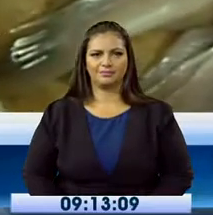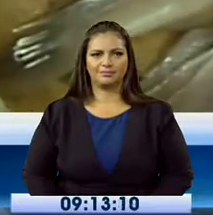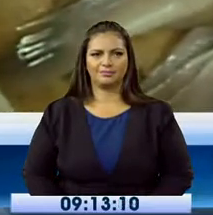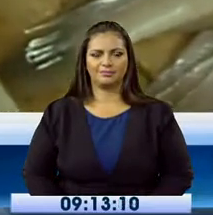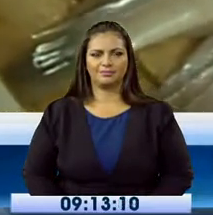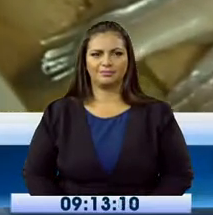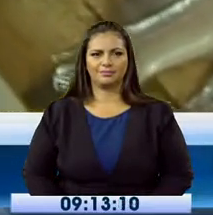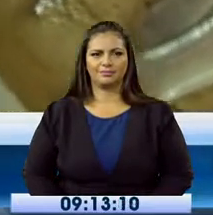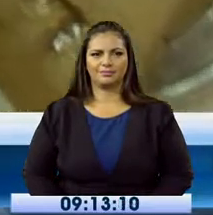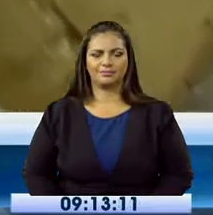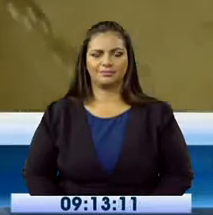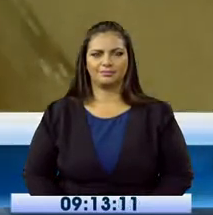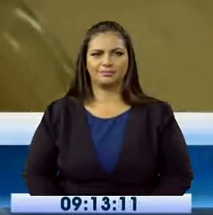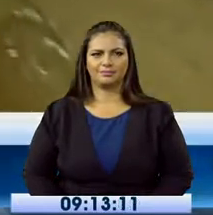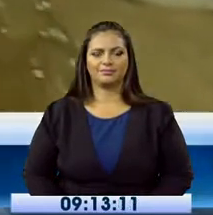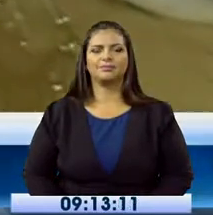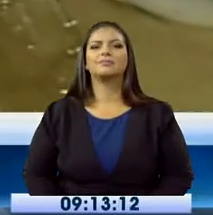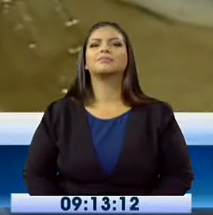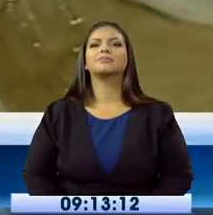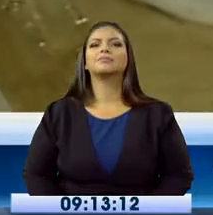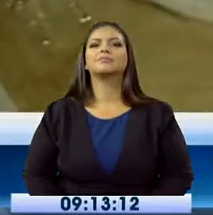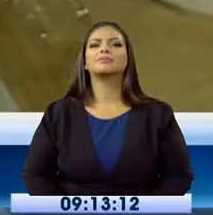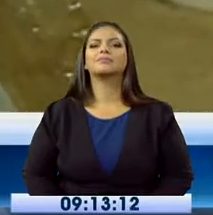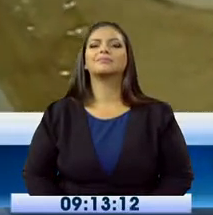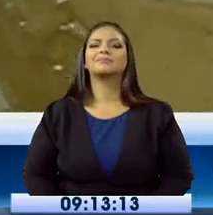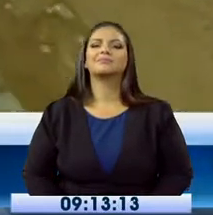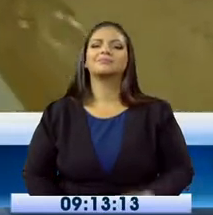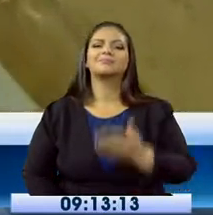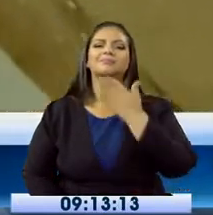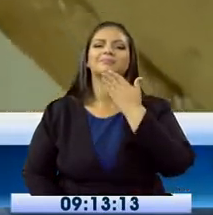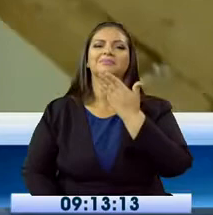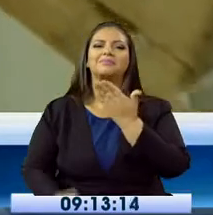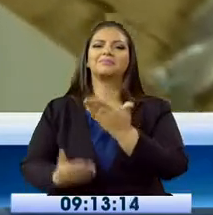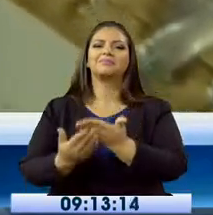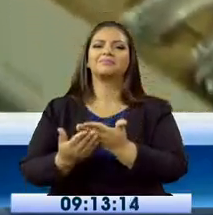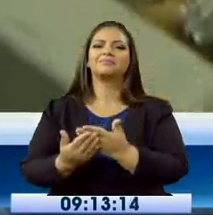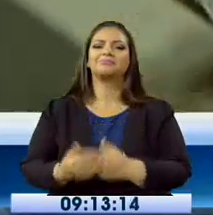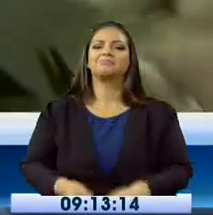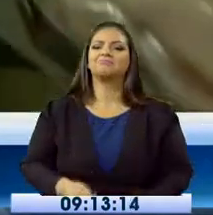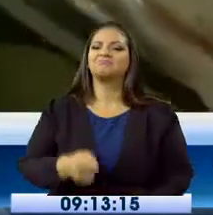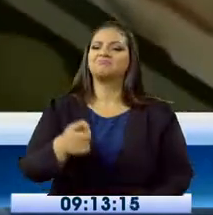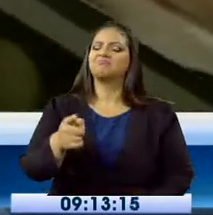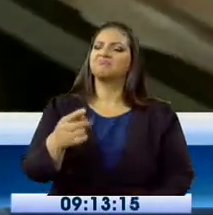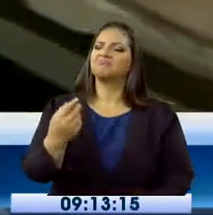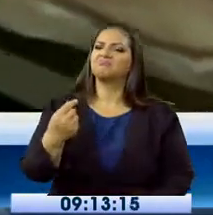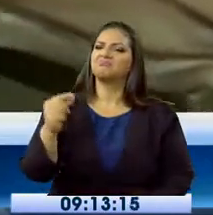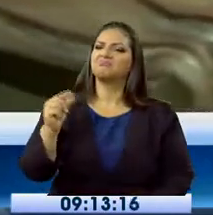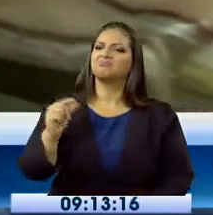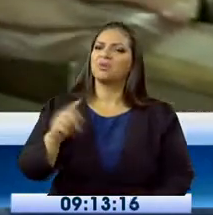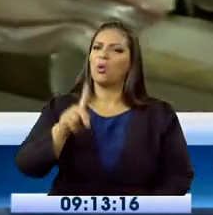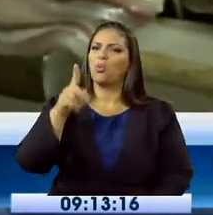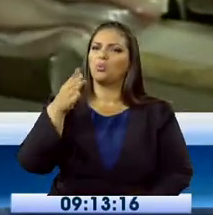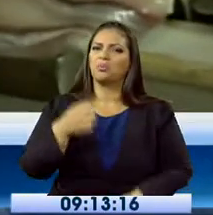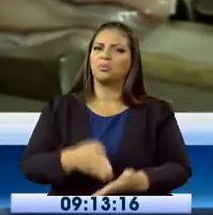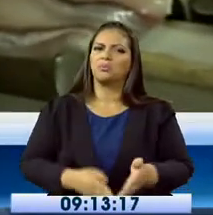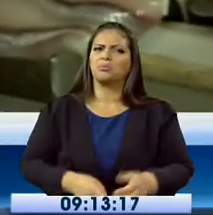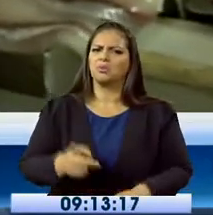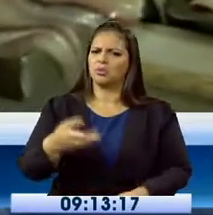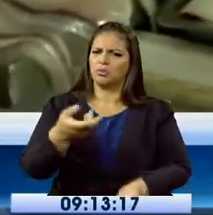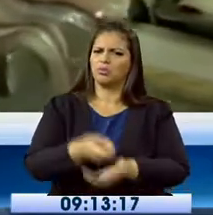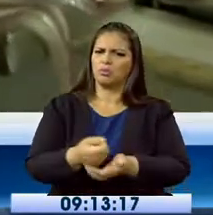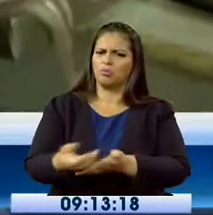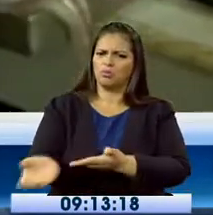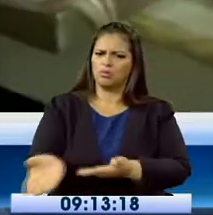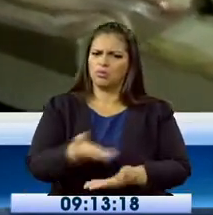le doy 12 por $5. Muchas gracias, amigo. $1.50 la libra de calamar, me parece muy bien. Lleve para hacer un arroz, lleve para hacer